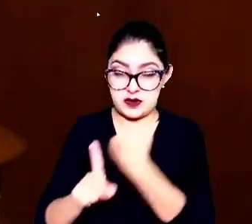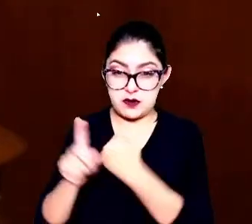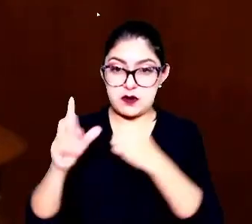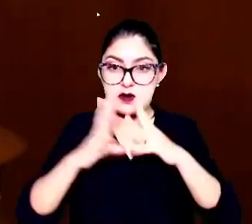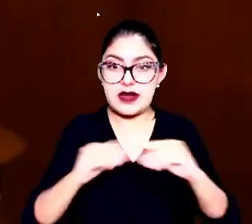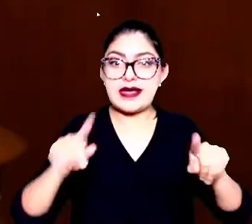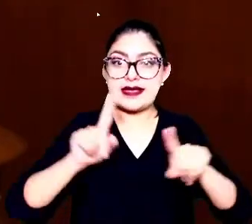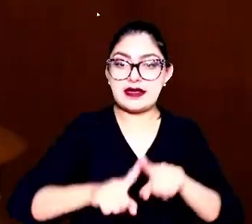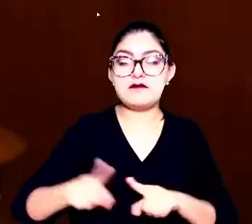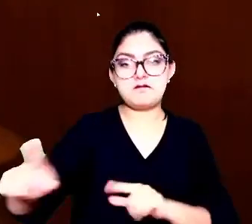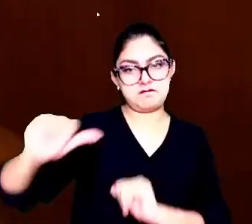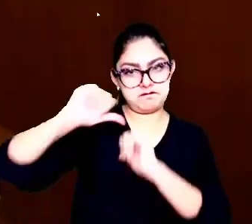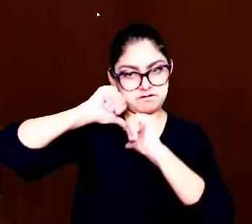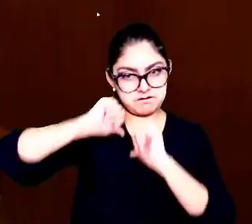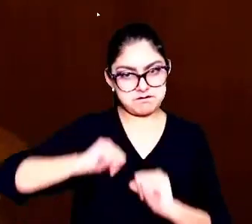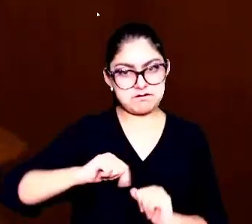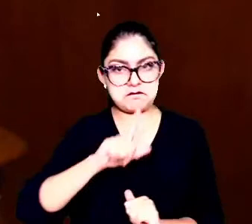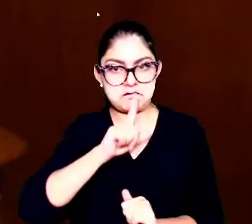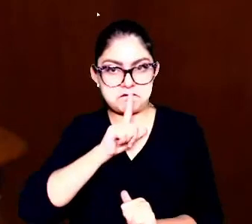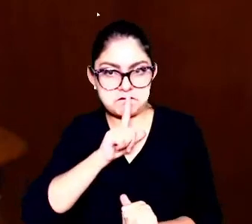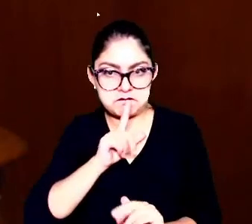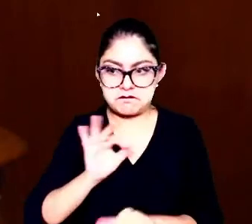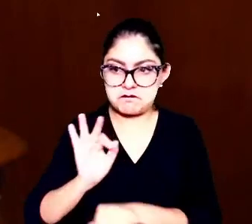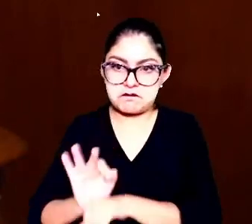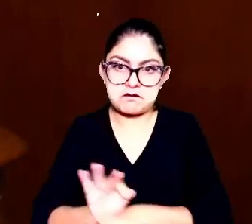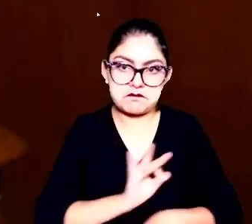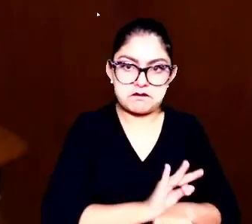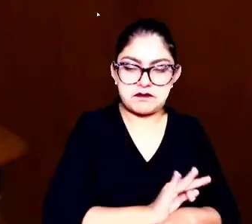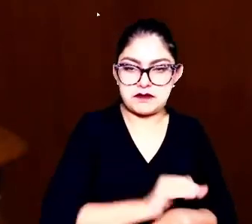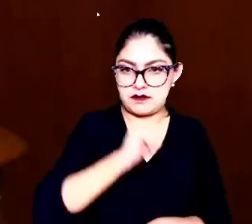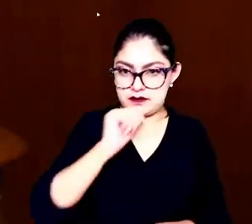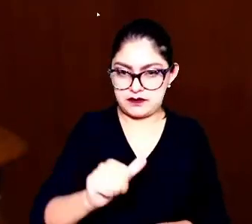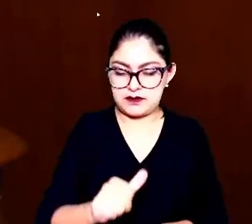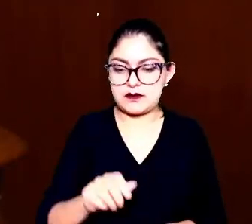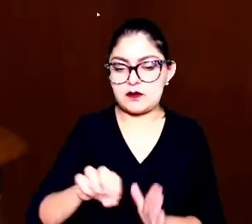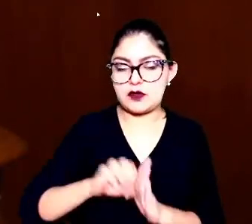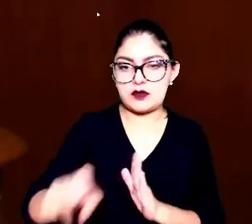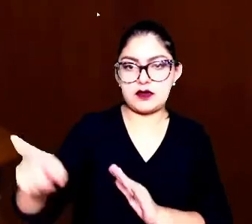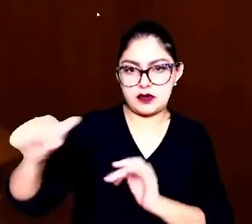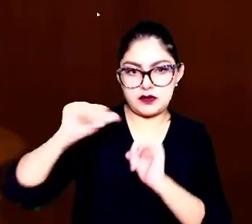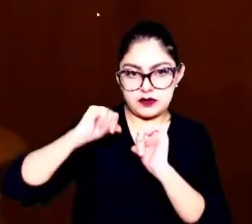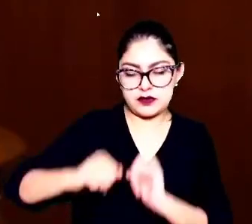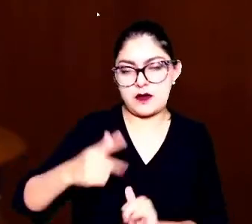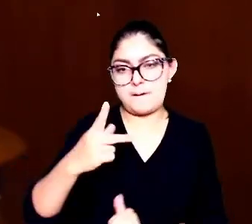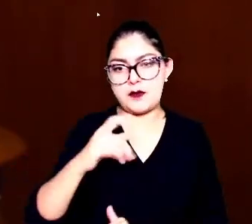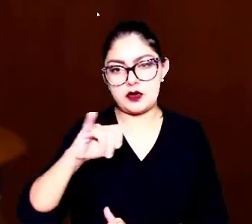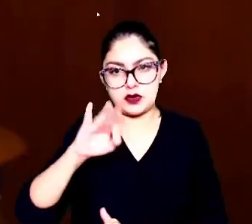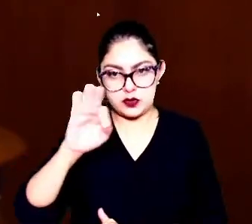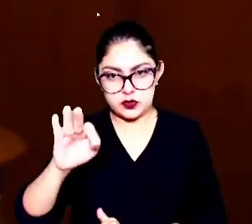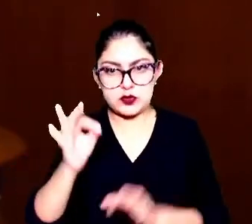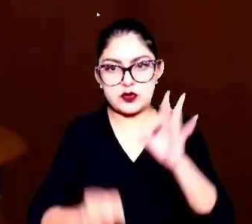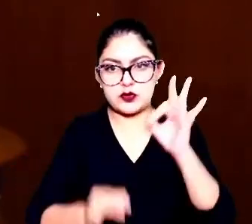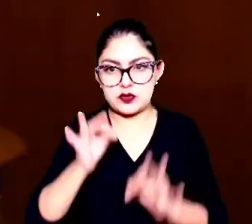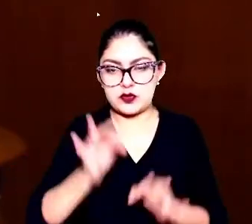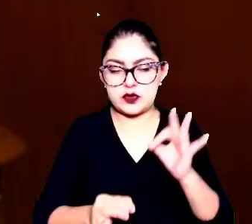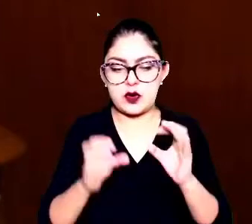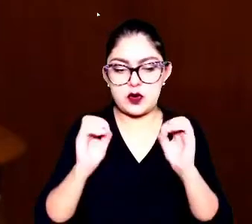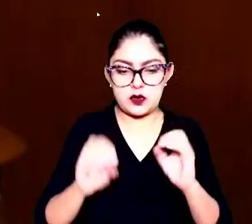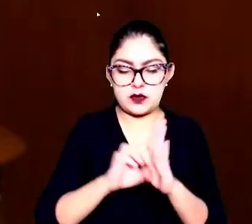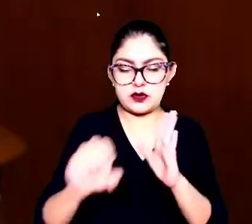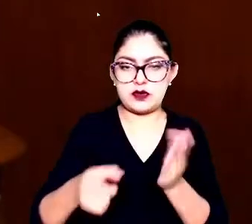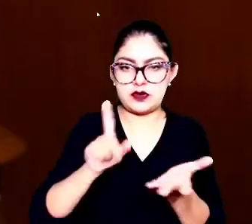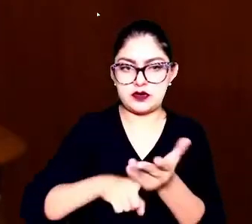como lo son los jueces del poder judicial sin la intervención del representante del poder ejecutivo como